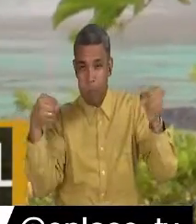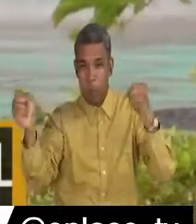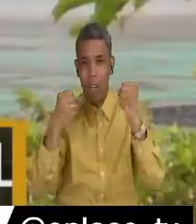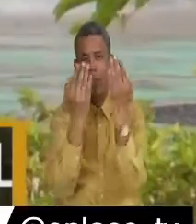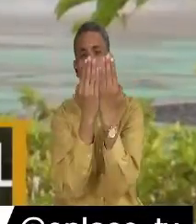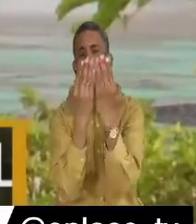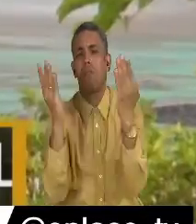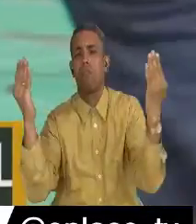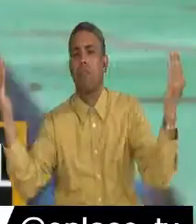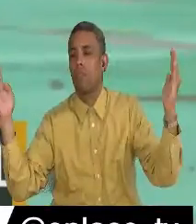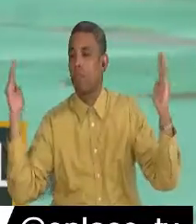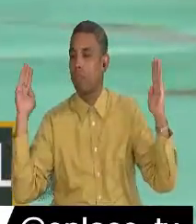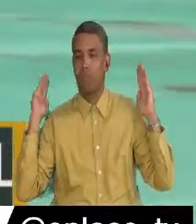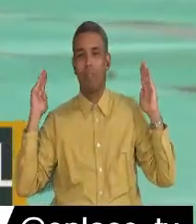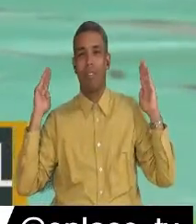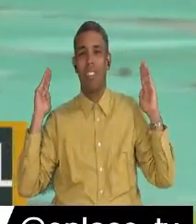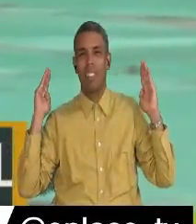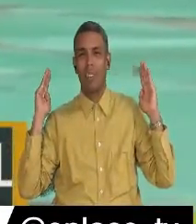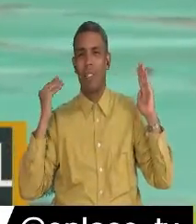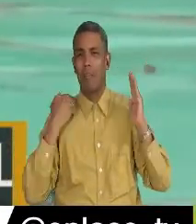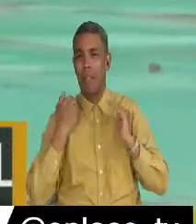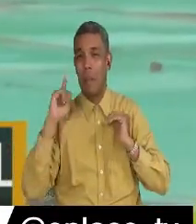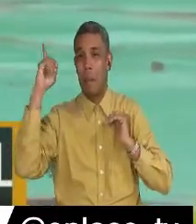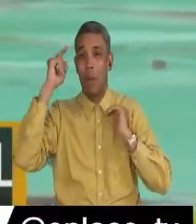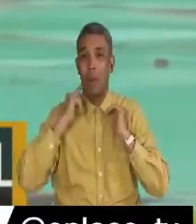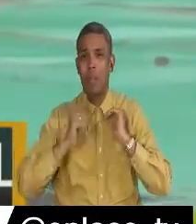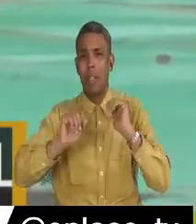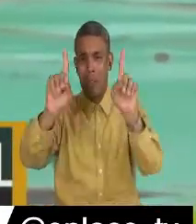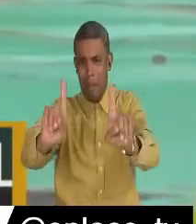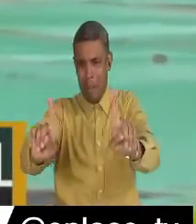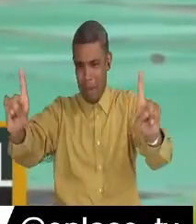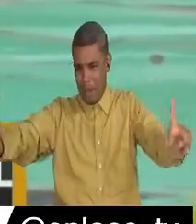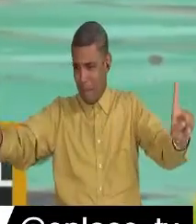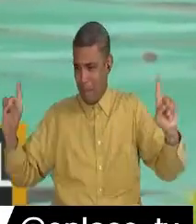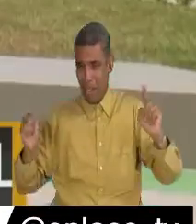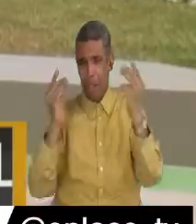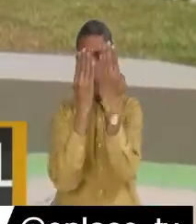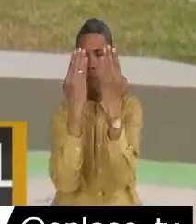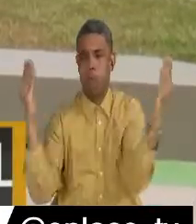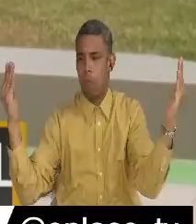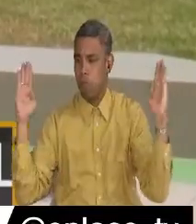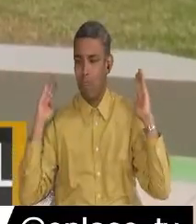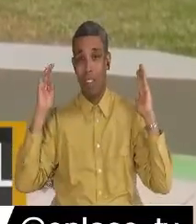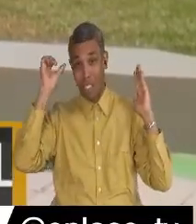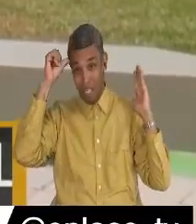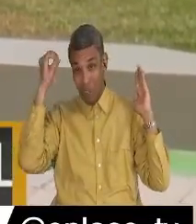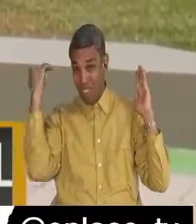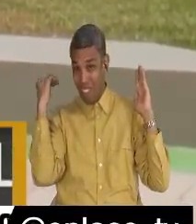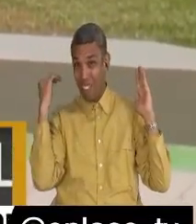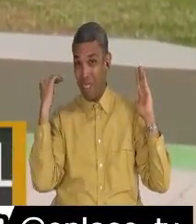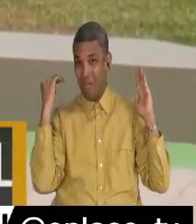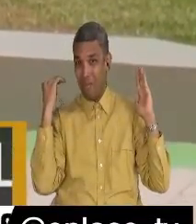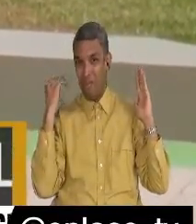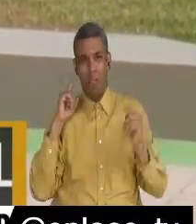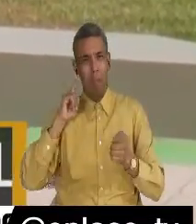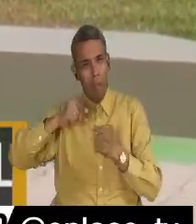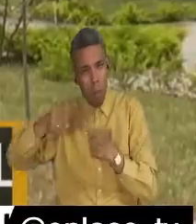El gobierno local explicó que esta apertura parcial se dio con base en acuerdos logrados con comerciantes de este sector.